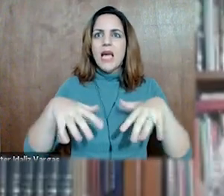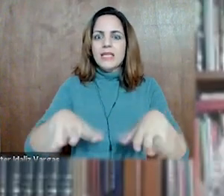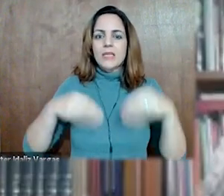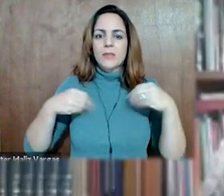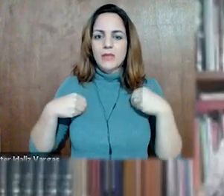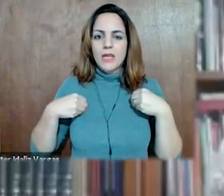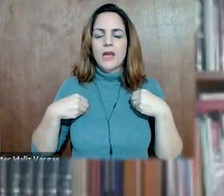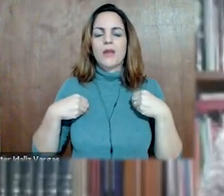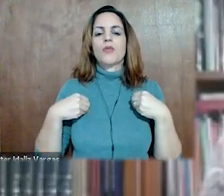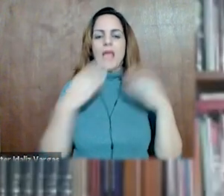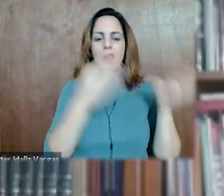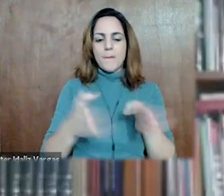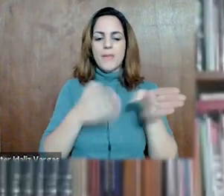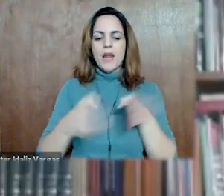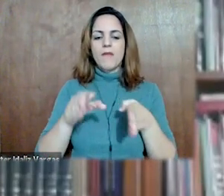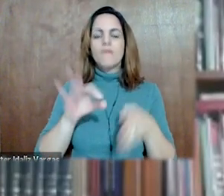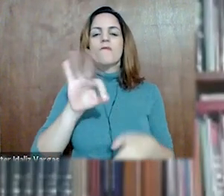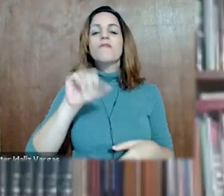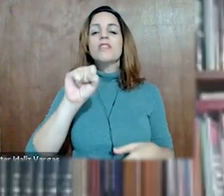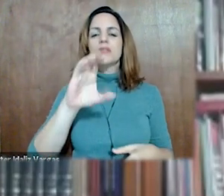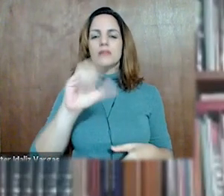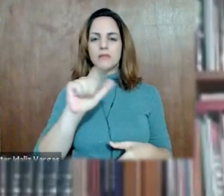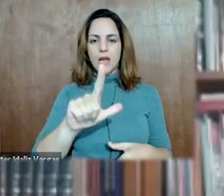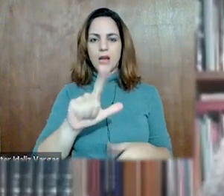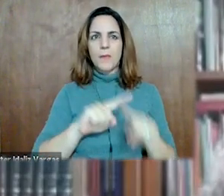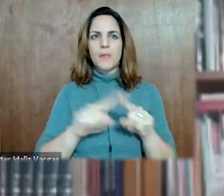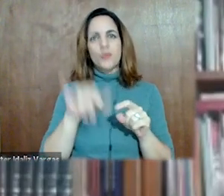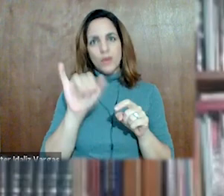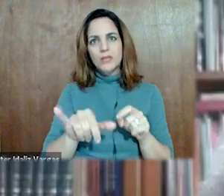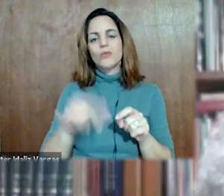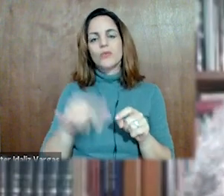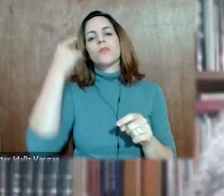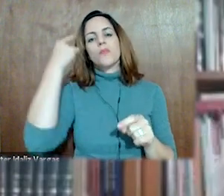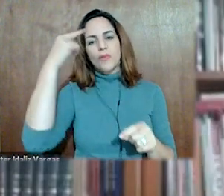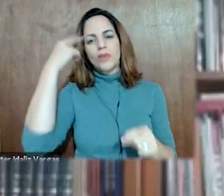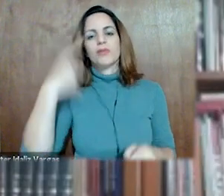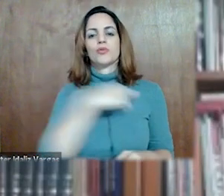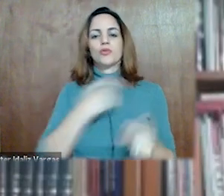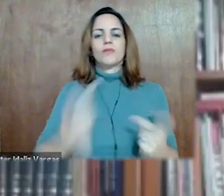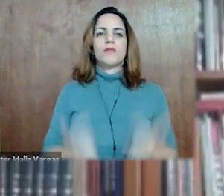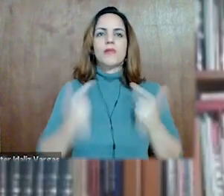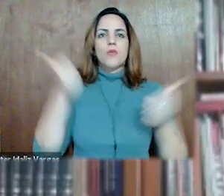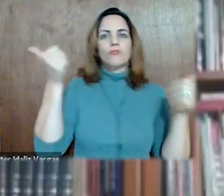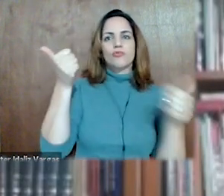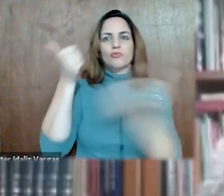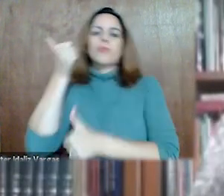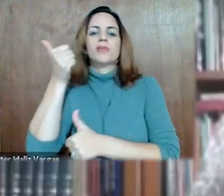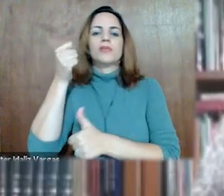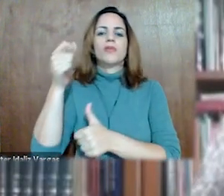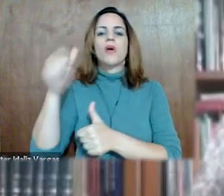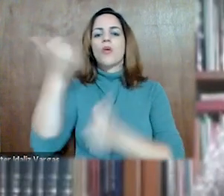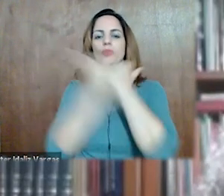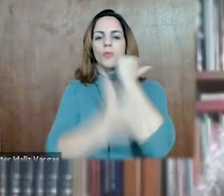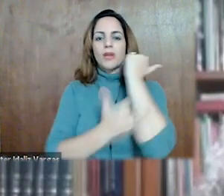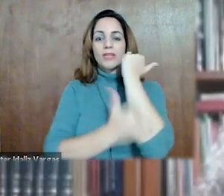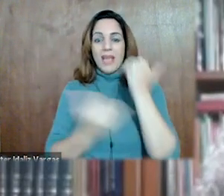de la junta, pues es una reafirmación de la colonia en que vivimos. La salida de la colonia, pues ya eso es otra situación. Si el proceso de la salida